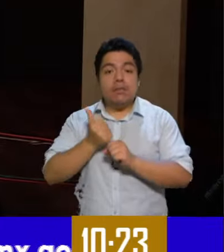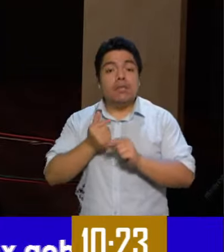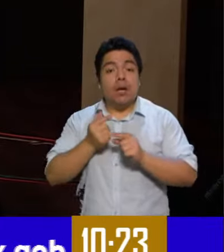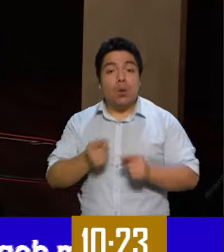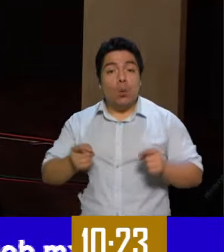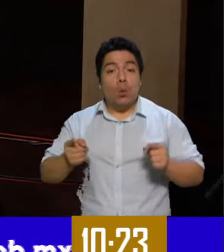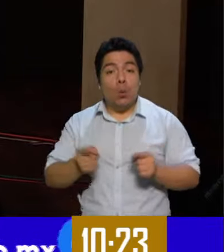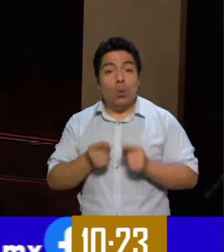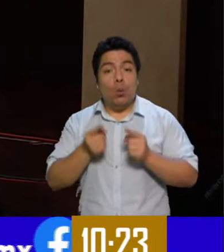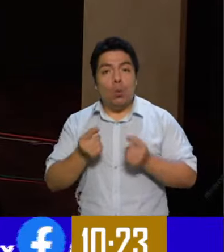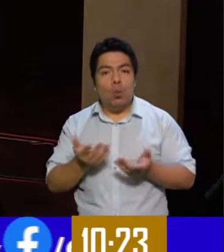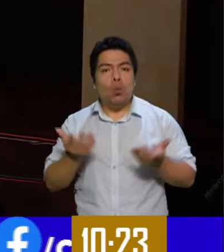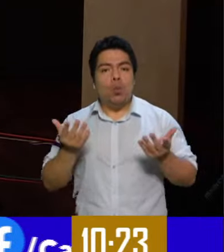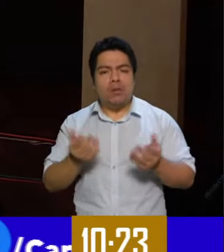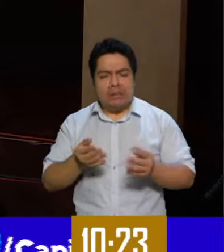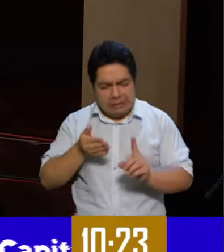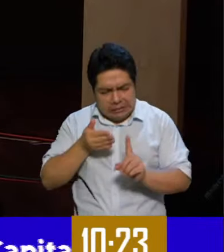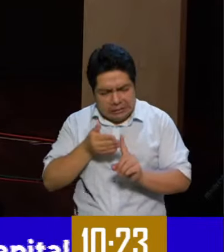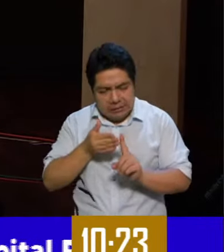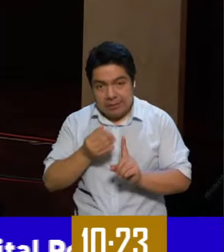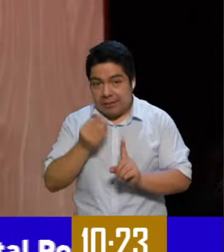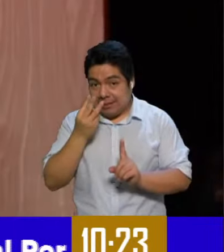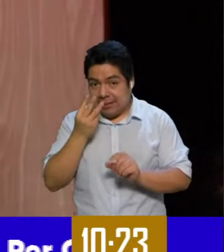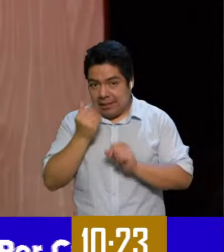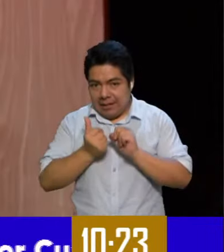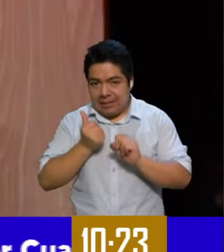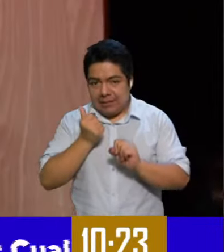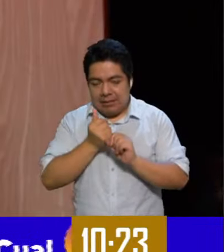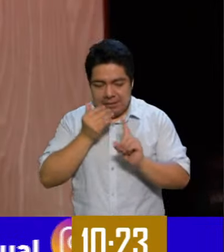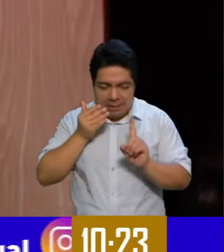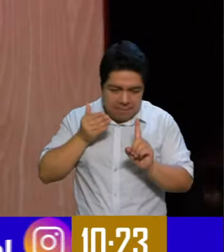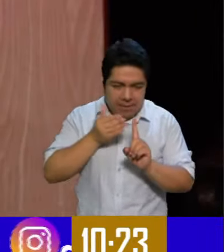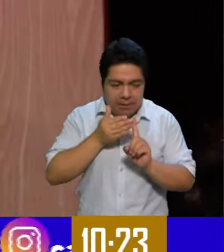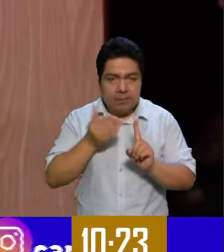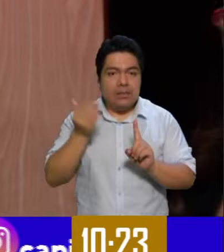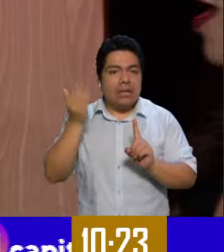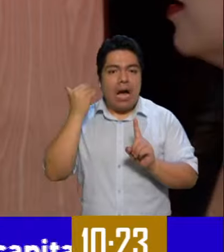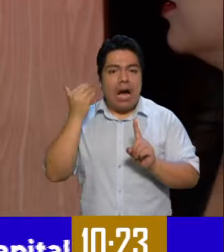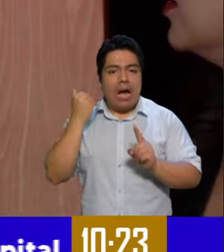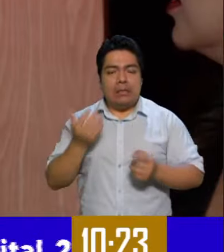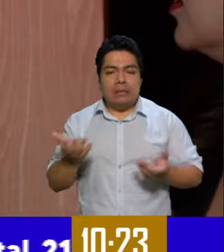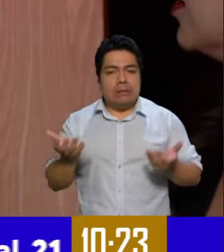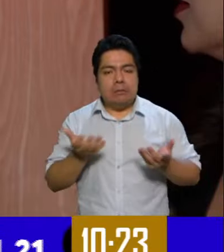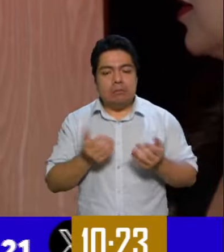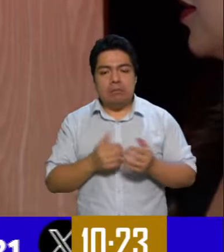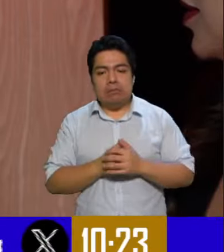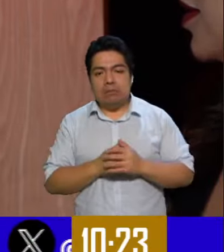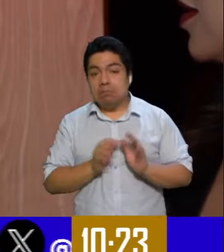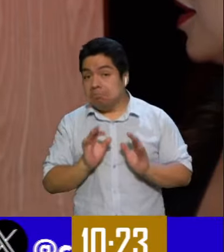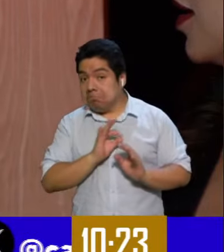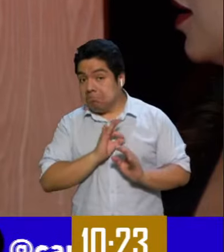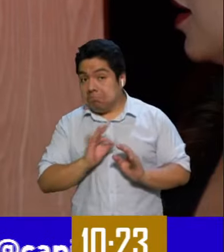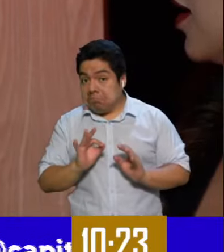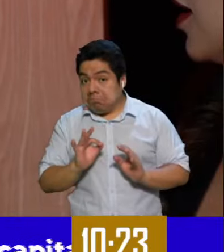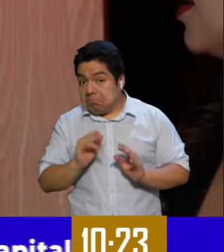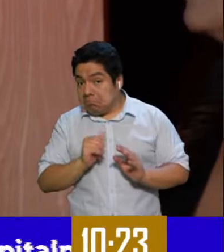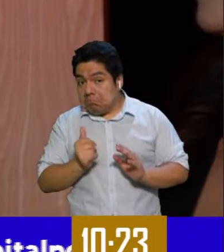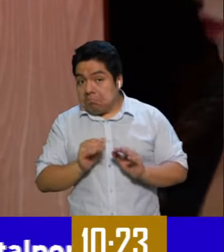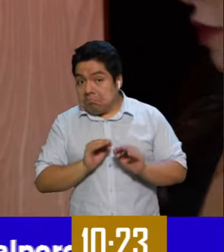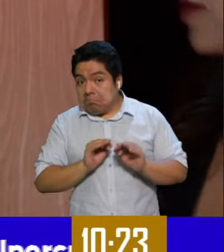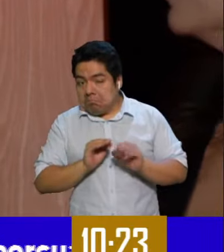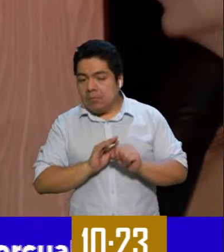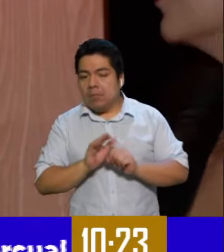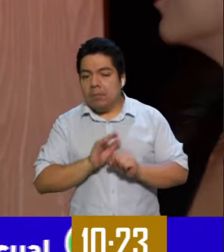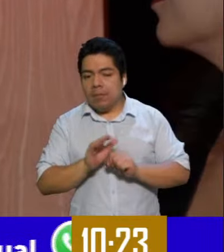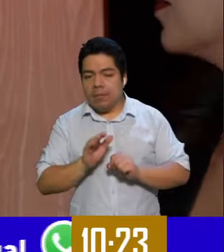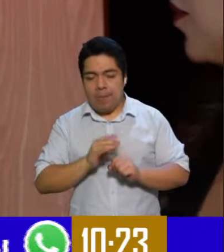música? A la música full, 3 años. Muy bien. Antes, ¿qué hacías, mujer? Digo, si se puede saber, ¿tenías alguna otra chamba? ¿Lavabas dinero